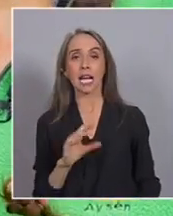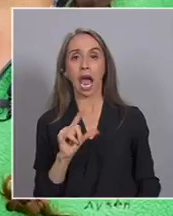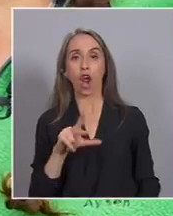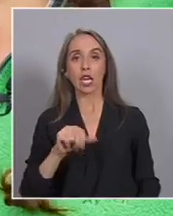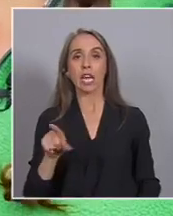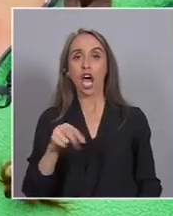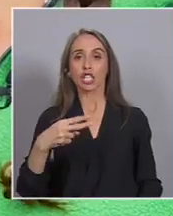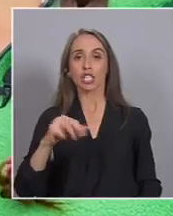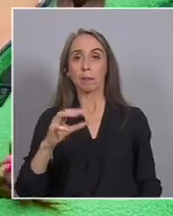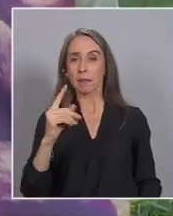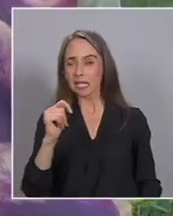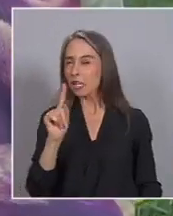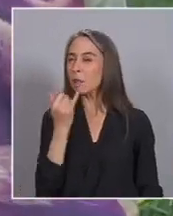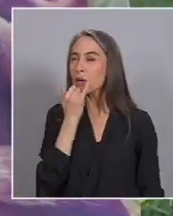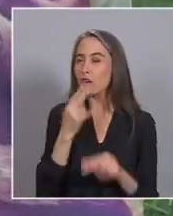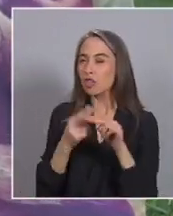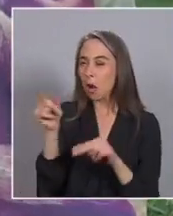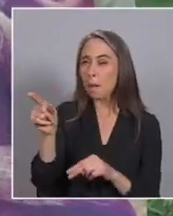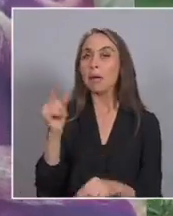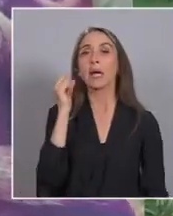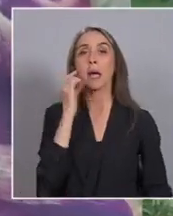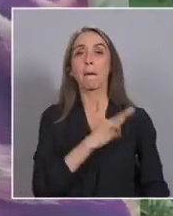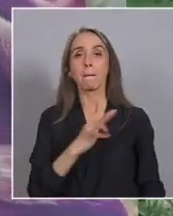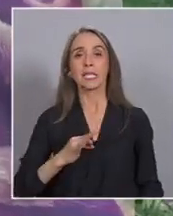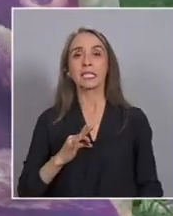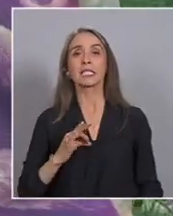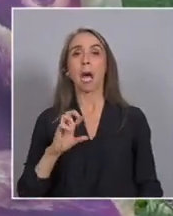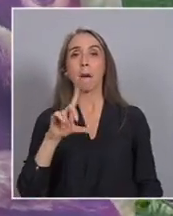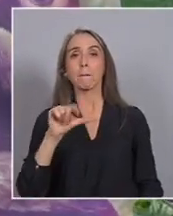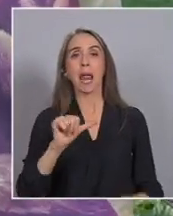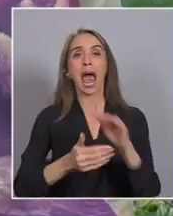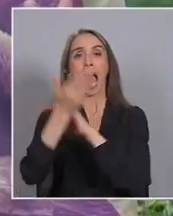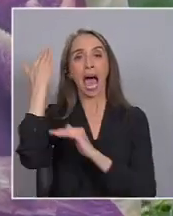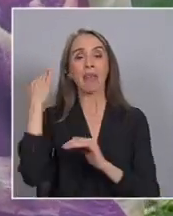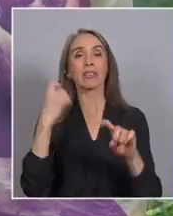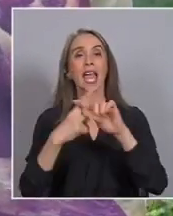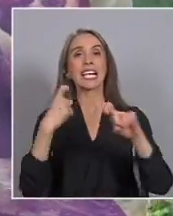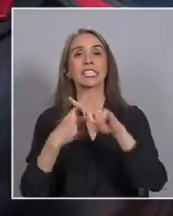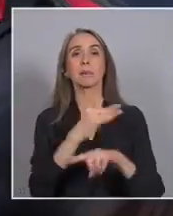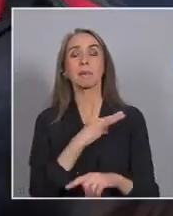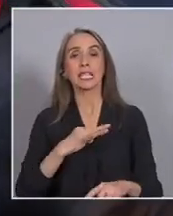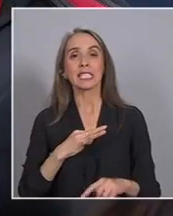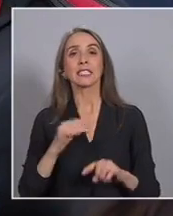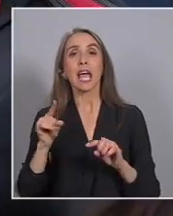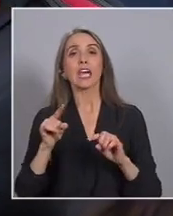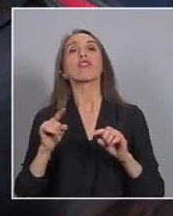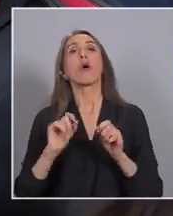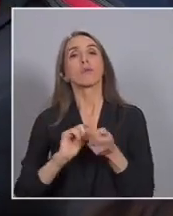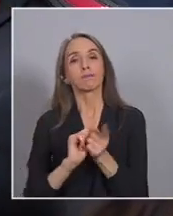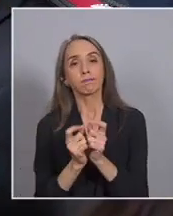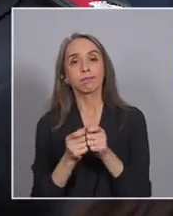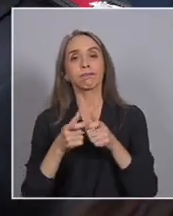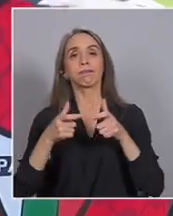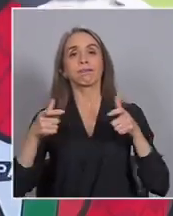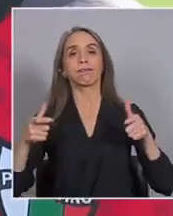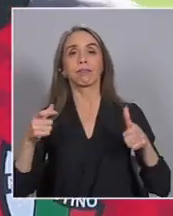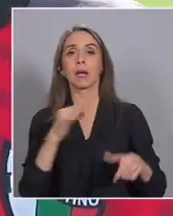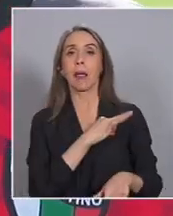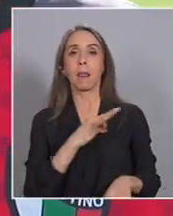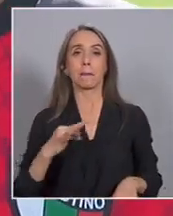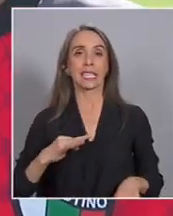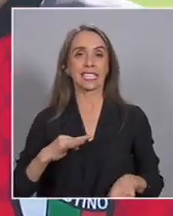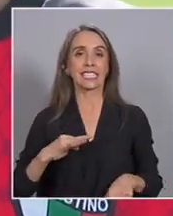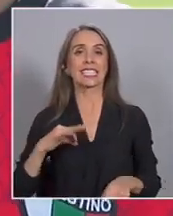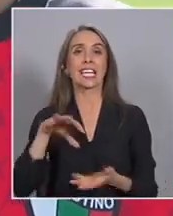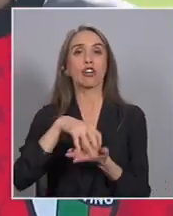Smith, si no me equivoco, a la ministra Pla, a todas quienes formaron parte de la construcción de este ministerio.